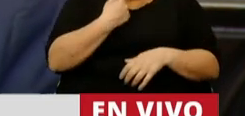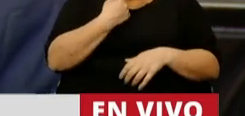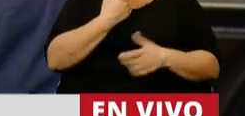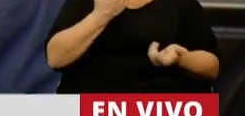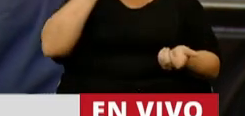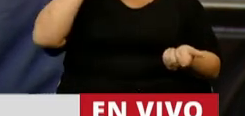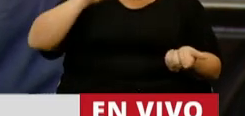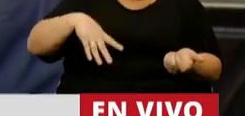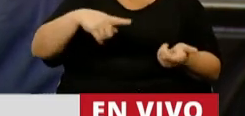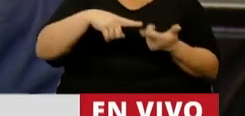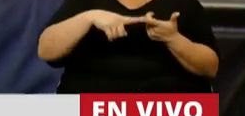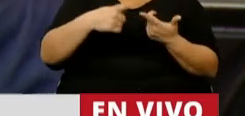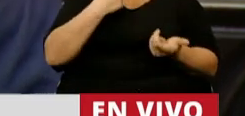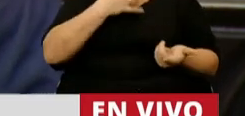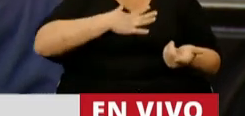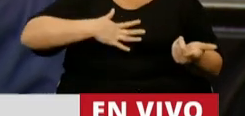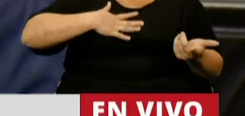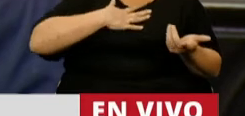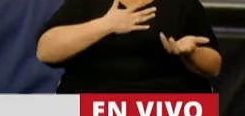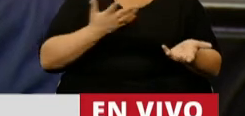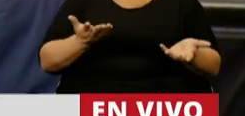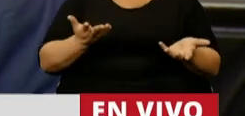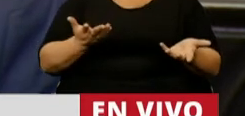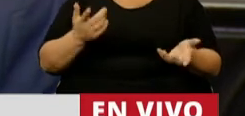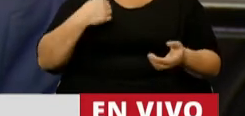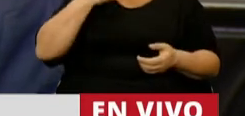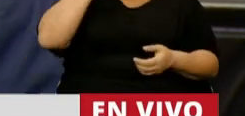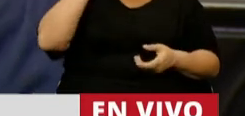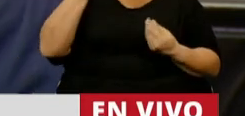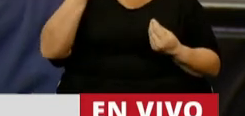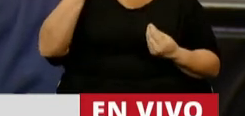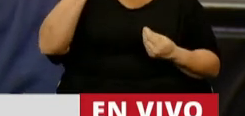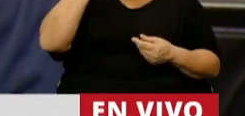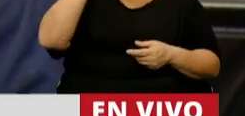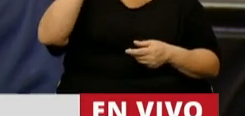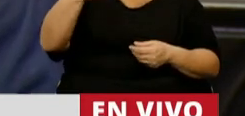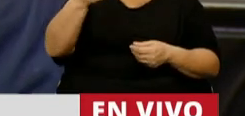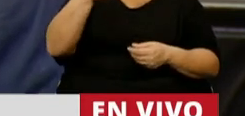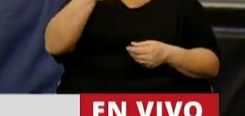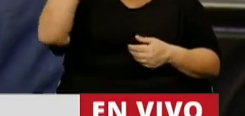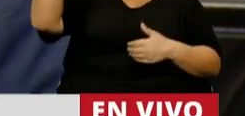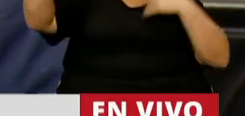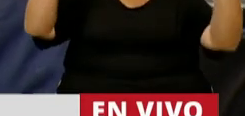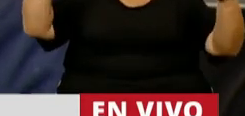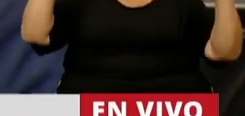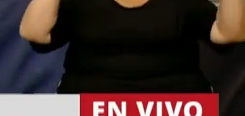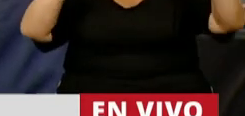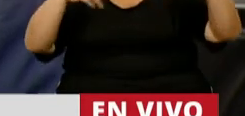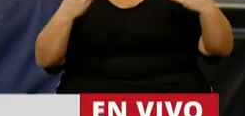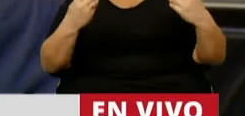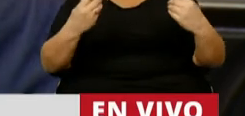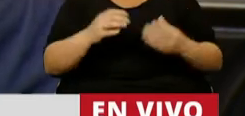esa desconfianza, esa incertidumbre, no me quiero imaginar lo que está produciendo hacia afuera esta